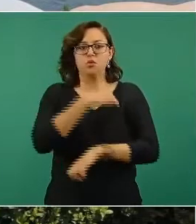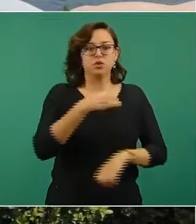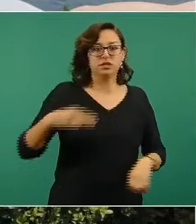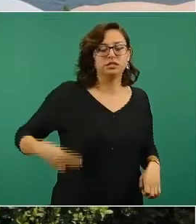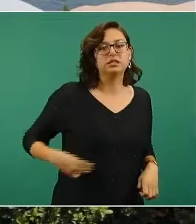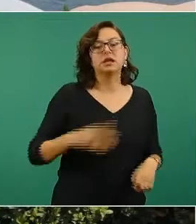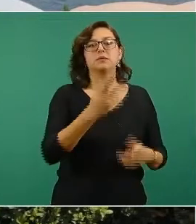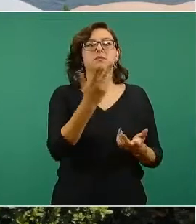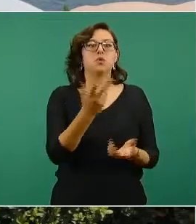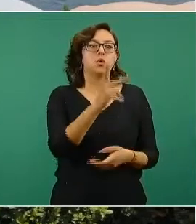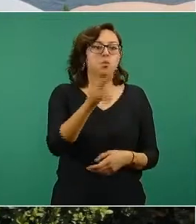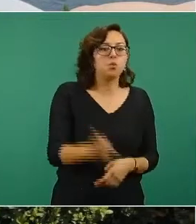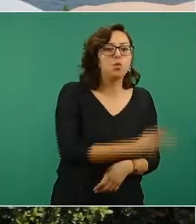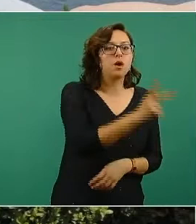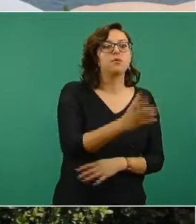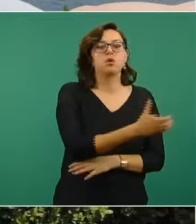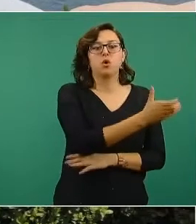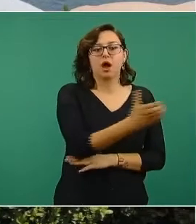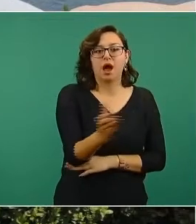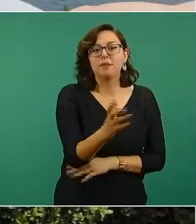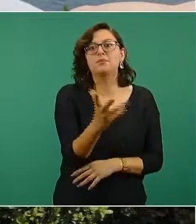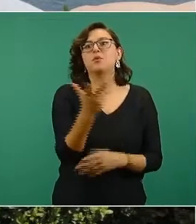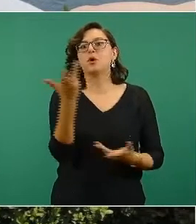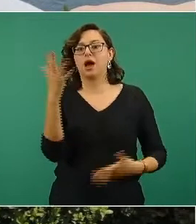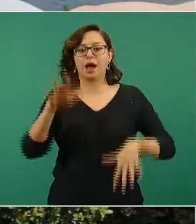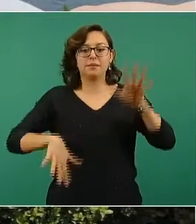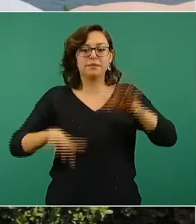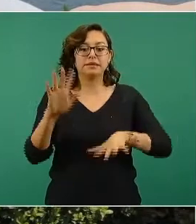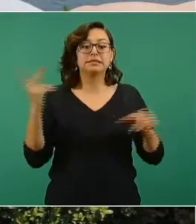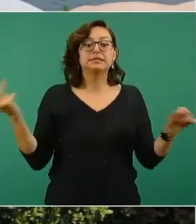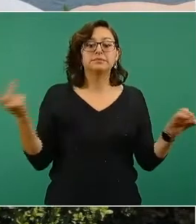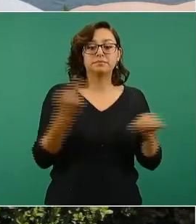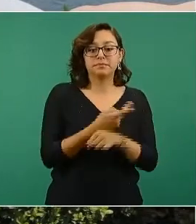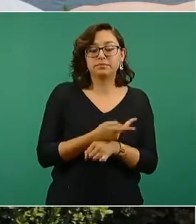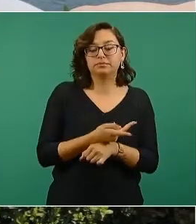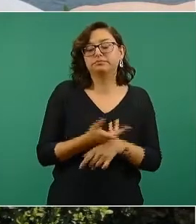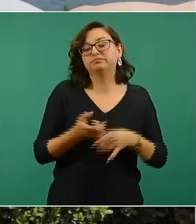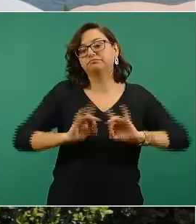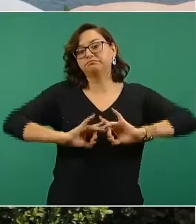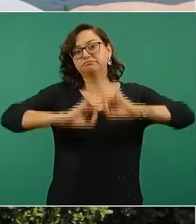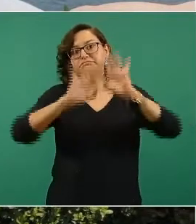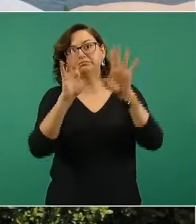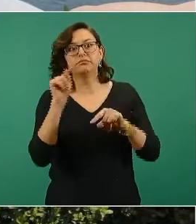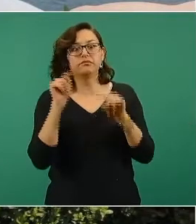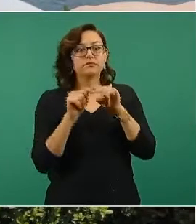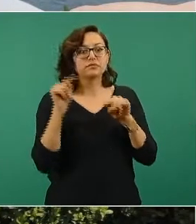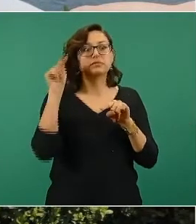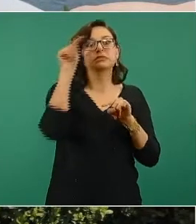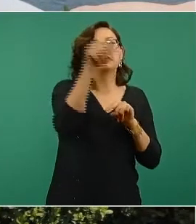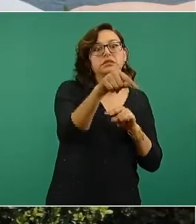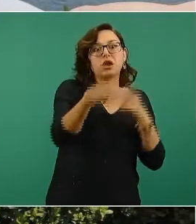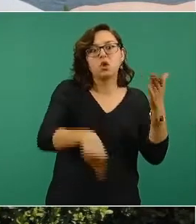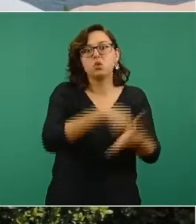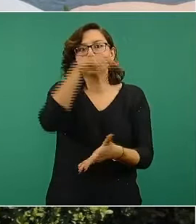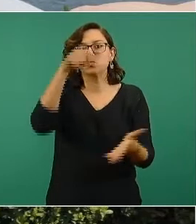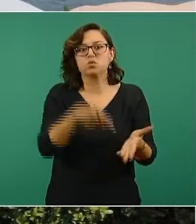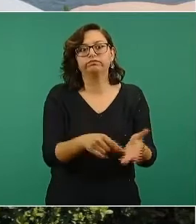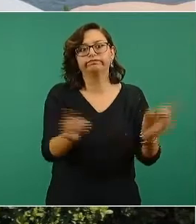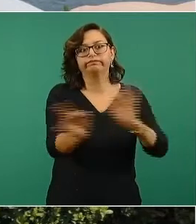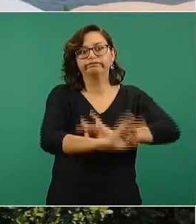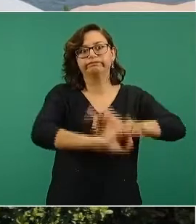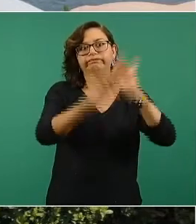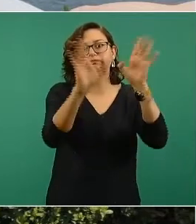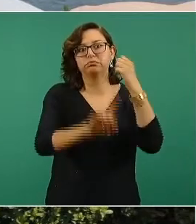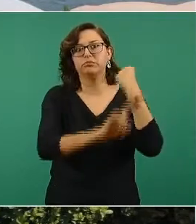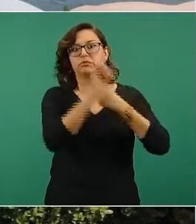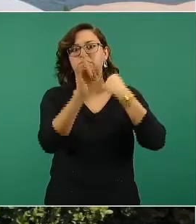urbanas, localidades rurales, y a veces si hay un evento puntual que sucede, pues suena mucho, pero en general la gran mayoría